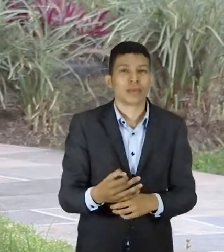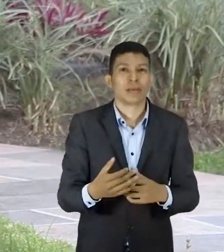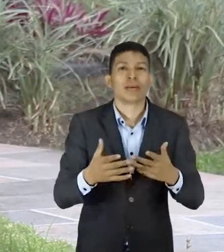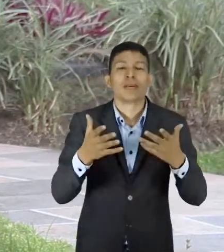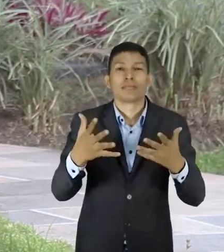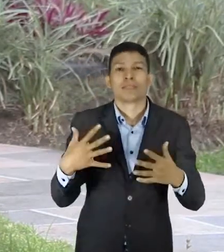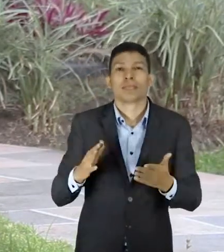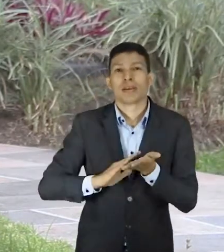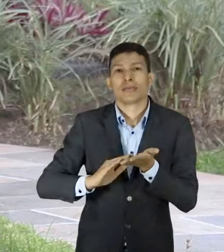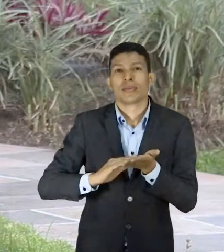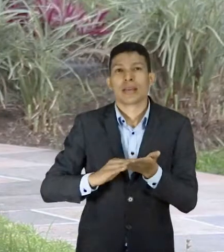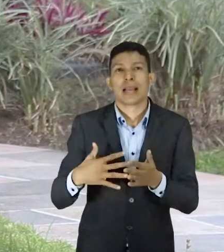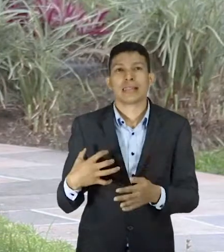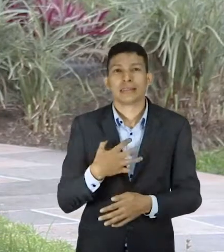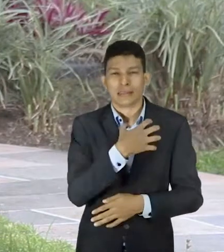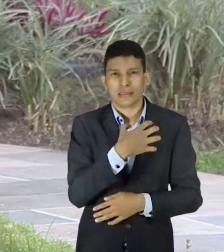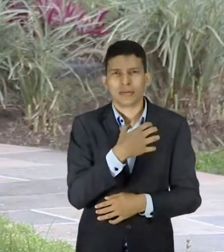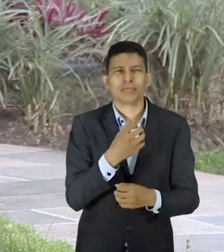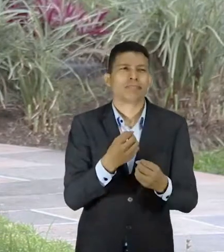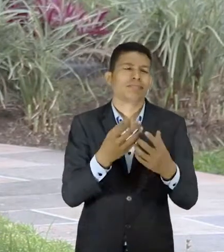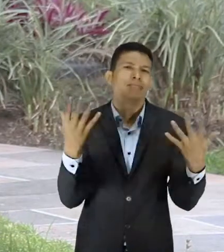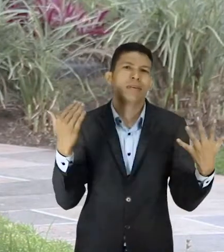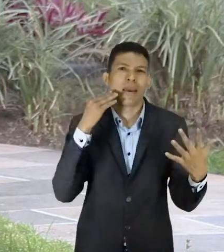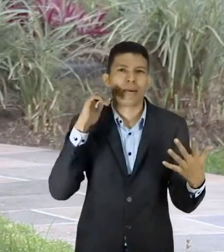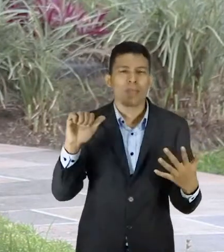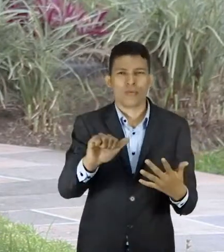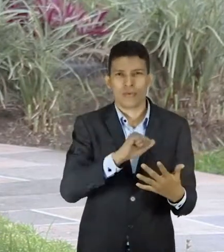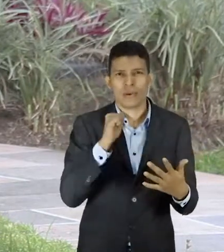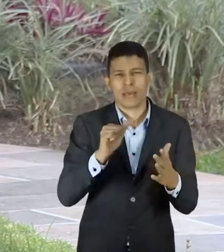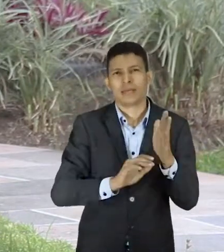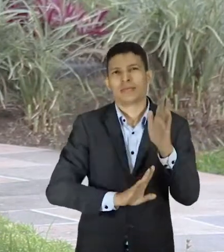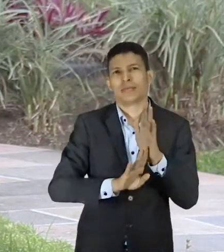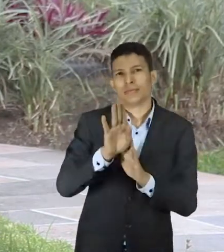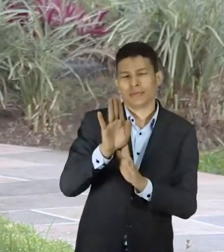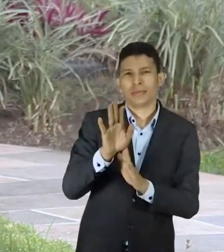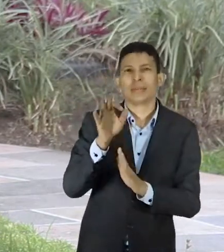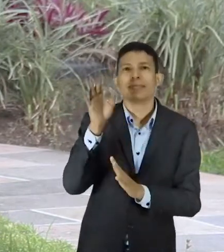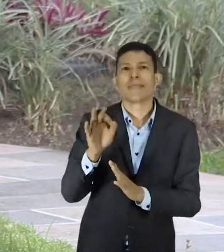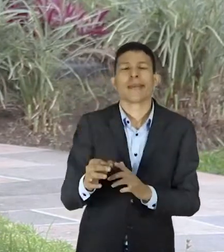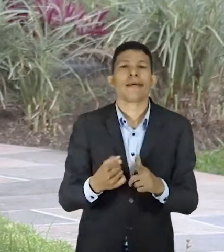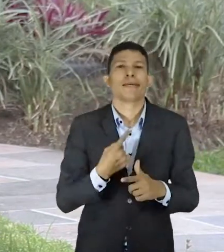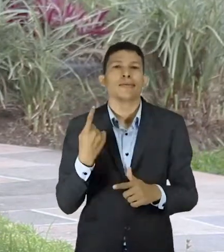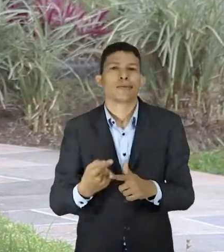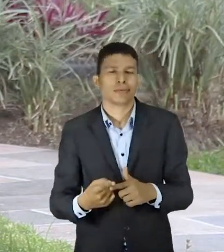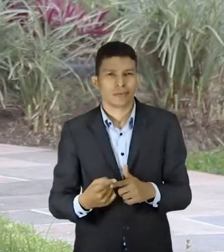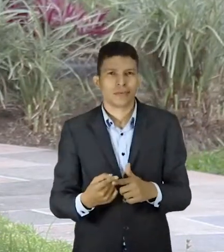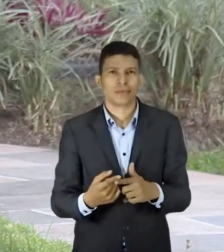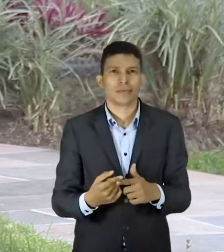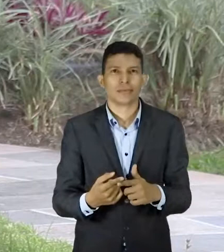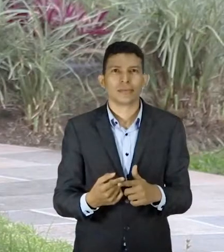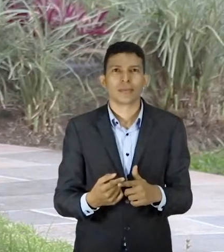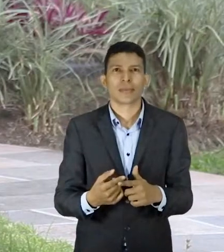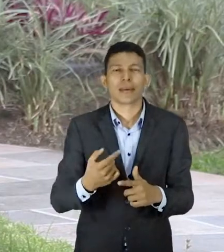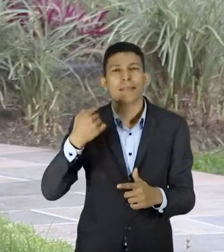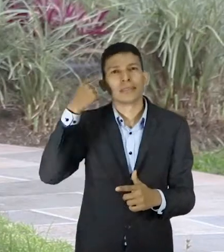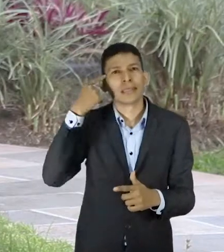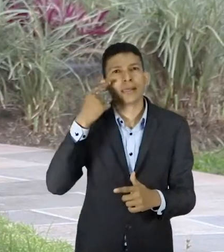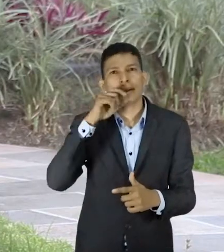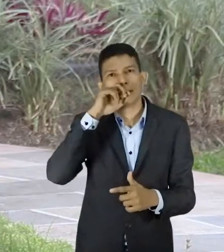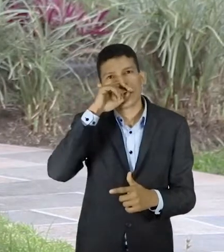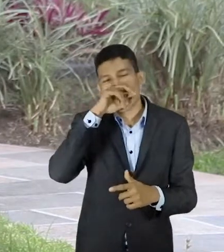no hay más destino para ti, sino estar todo el tiempo en una clínica recibiendo quimio y de pronto muriendo, ¿no? No es